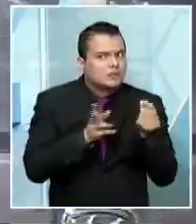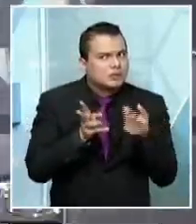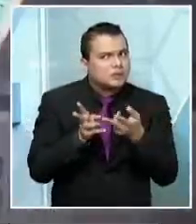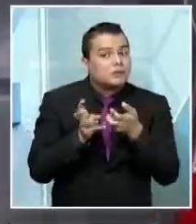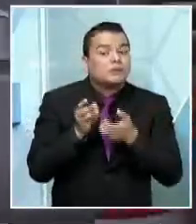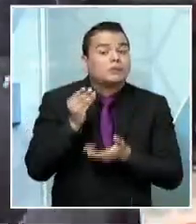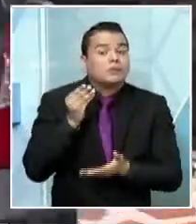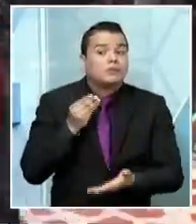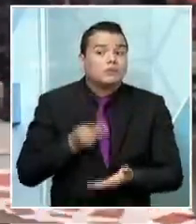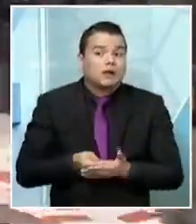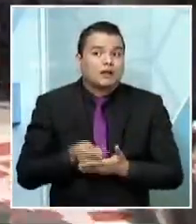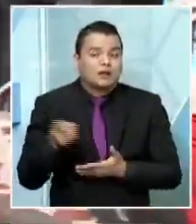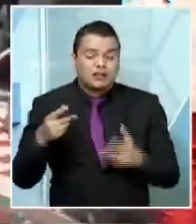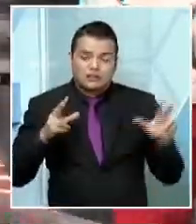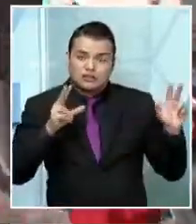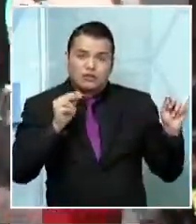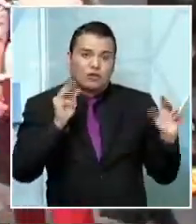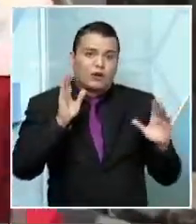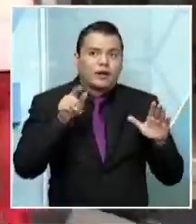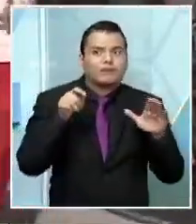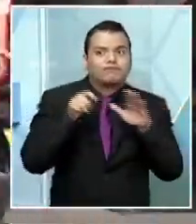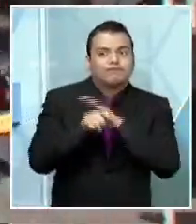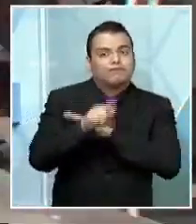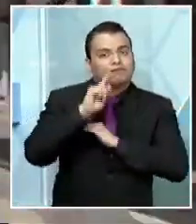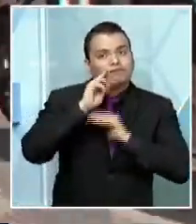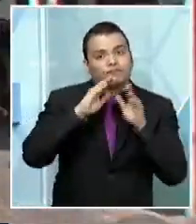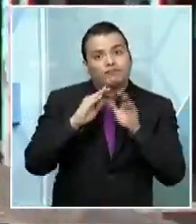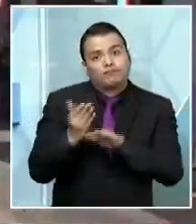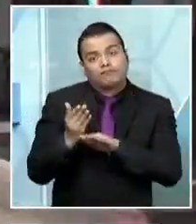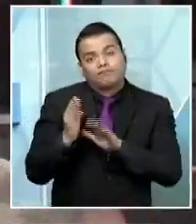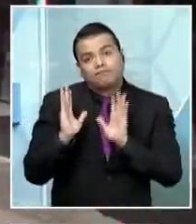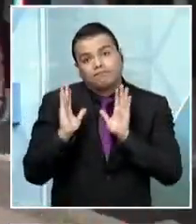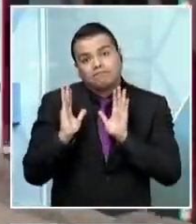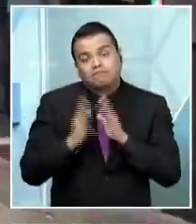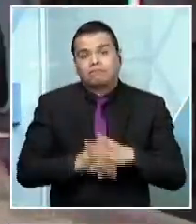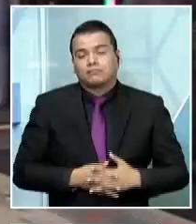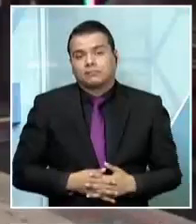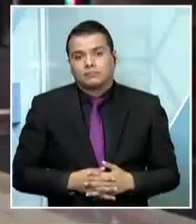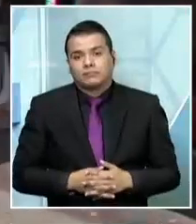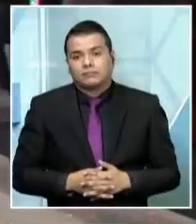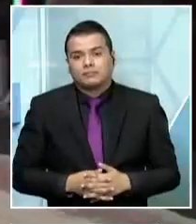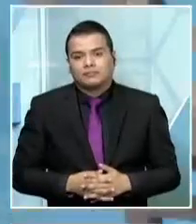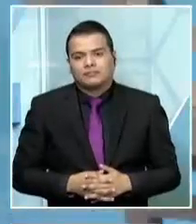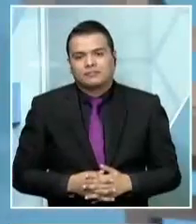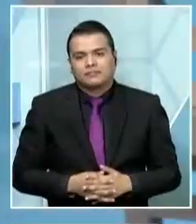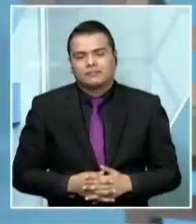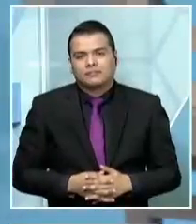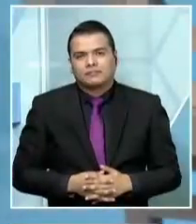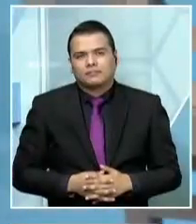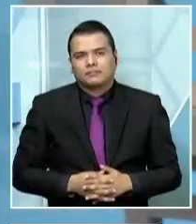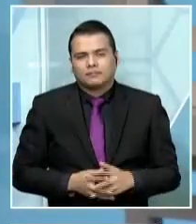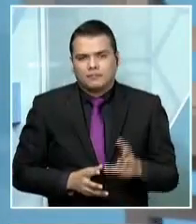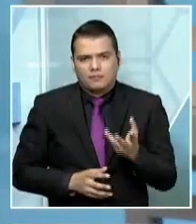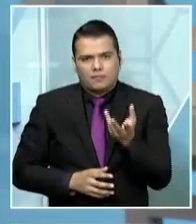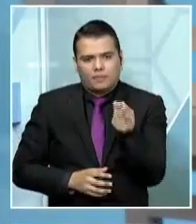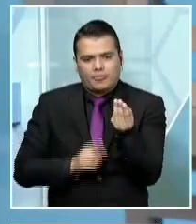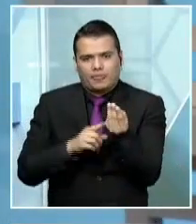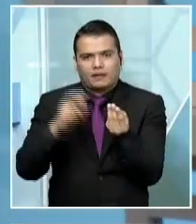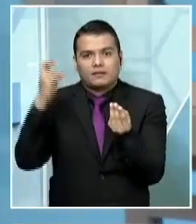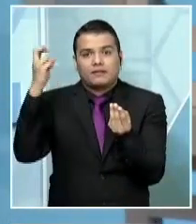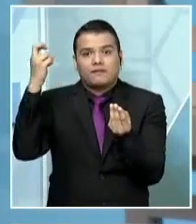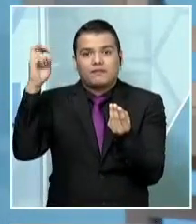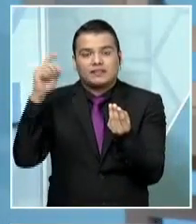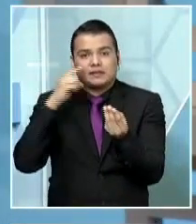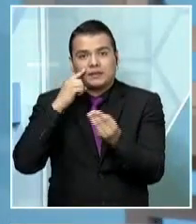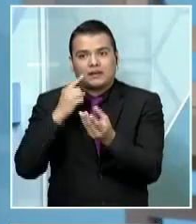de ellas relacionadas al pago de una extorsión de la que venía siendo víctima este comerciante. Y la Fiscalía desmanteló la